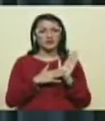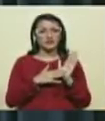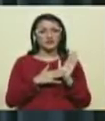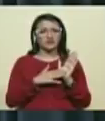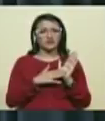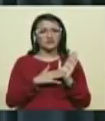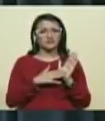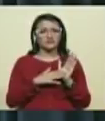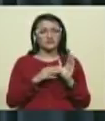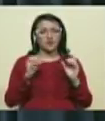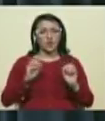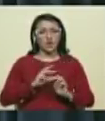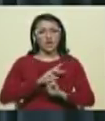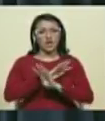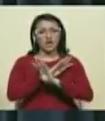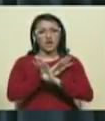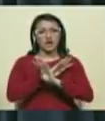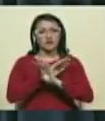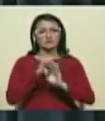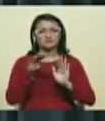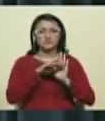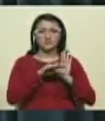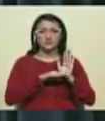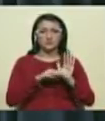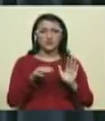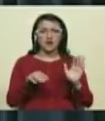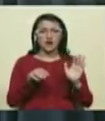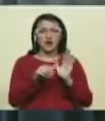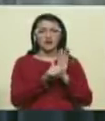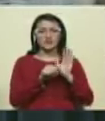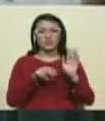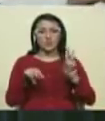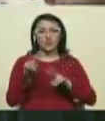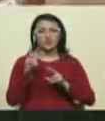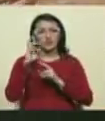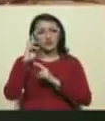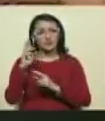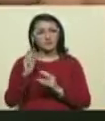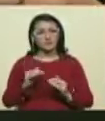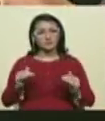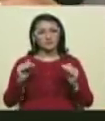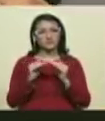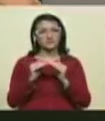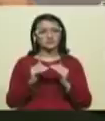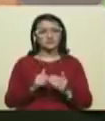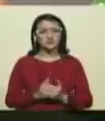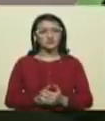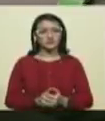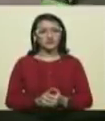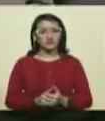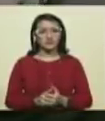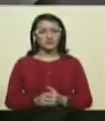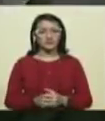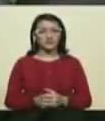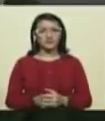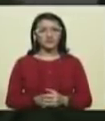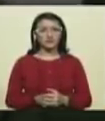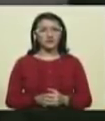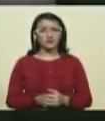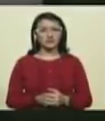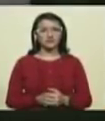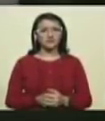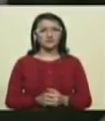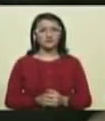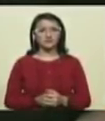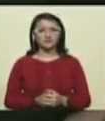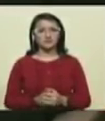Estados Americanos, que establece en su artículo 12 el respeto a la soberanía de las naciones, el respeto a la